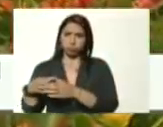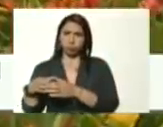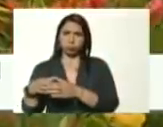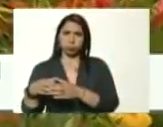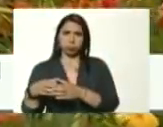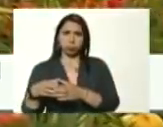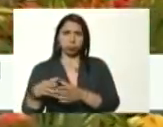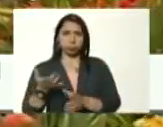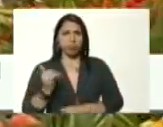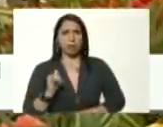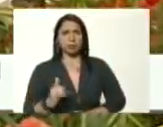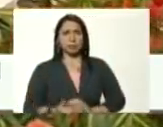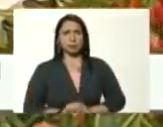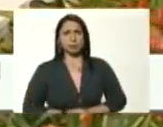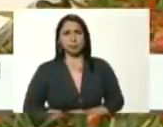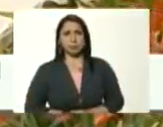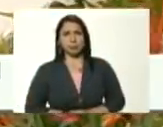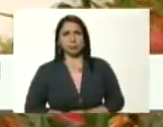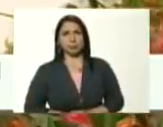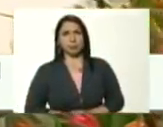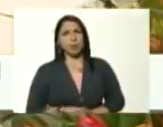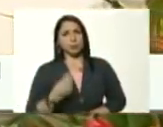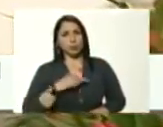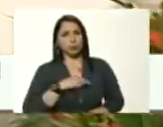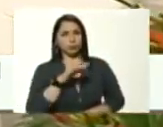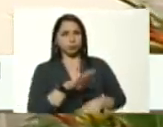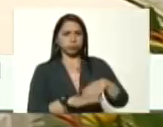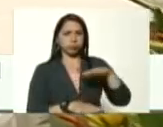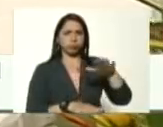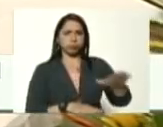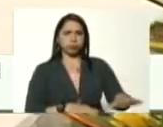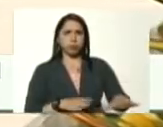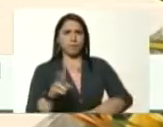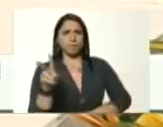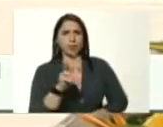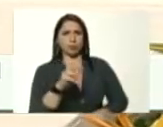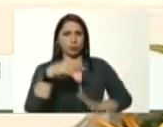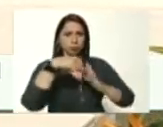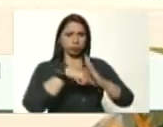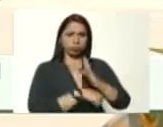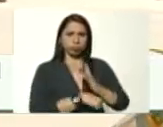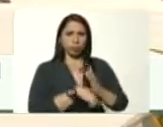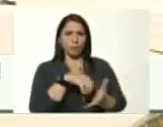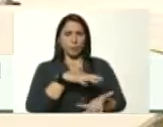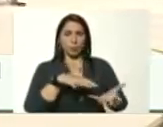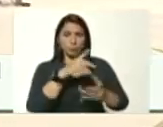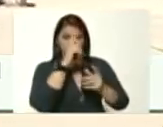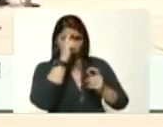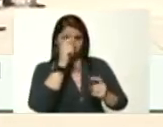aquí ahí hemos transitado en venezuela una profunda crisis de reconocimiento